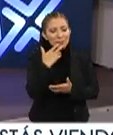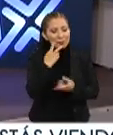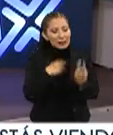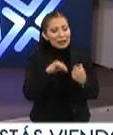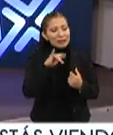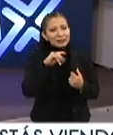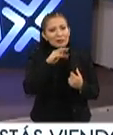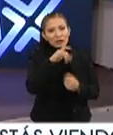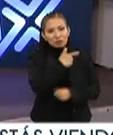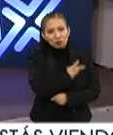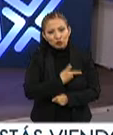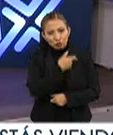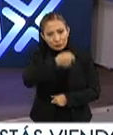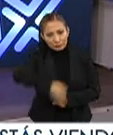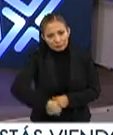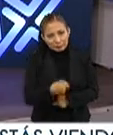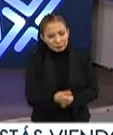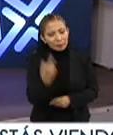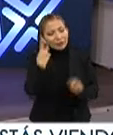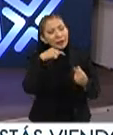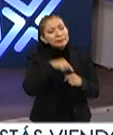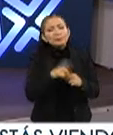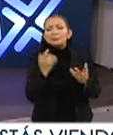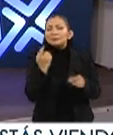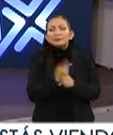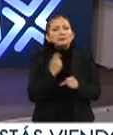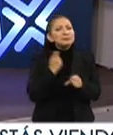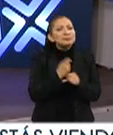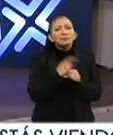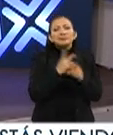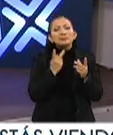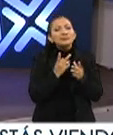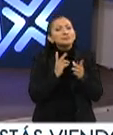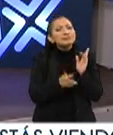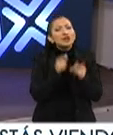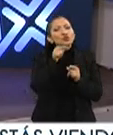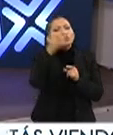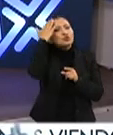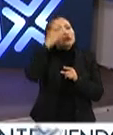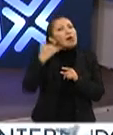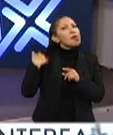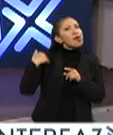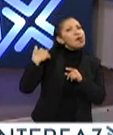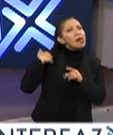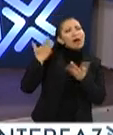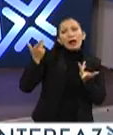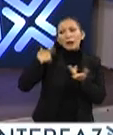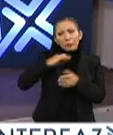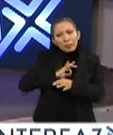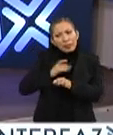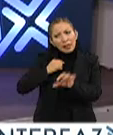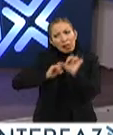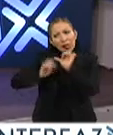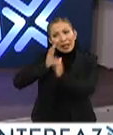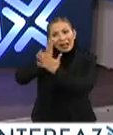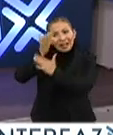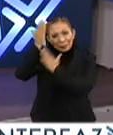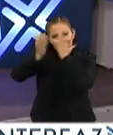a Interfaz, es un gusto saludarte, tenerte. De entrada, platícanos, ¿cómo te enteraste de esta posibilidad de